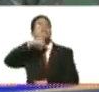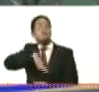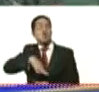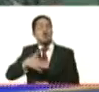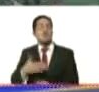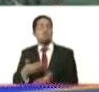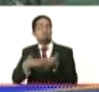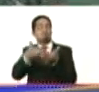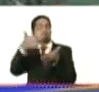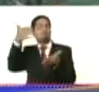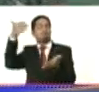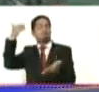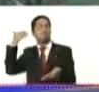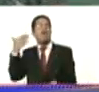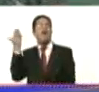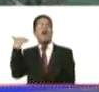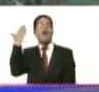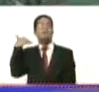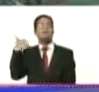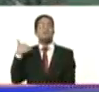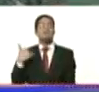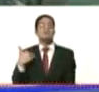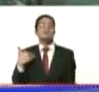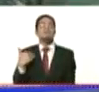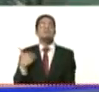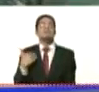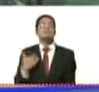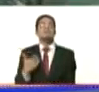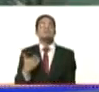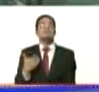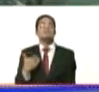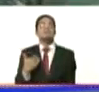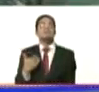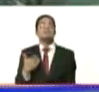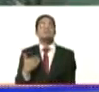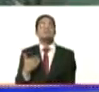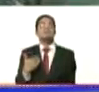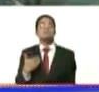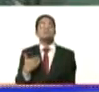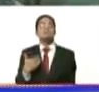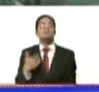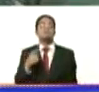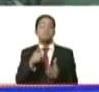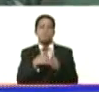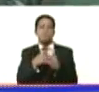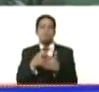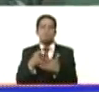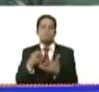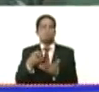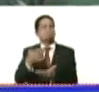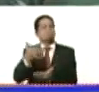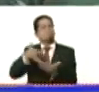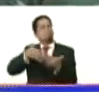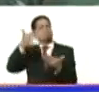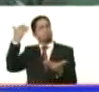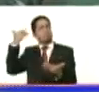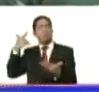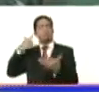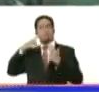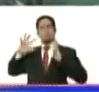siglos que se irrumpió como una sola voz de nación y de patria.